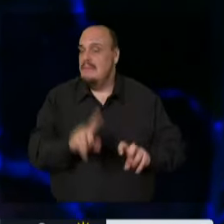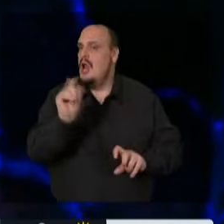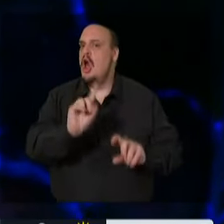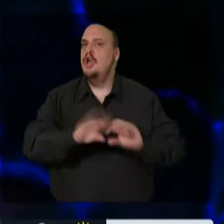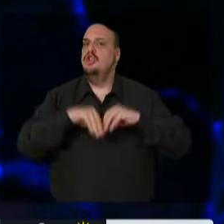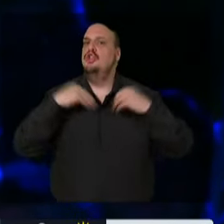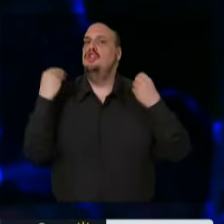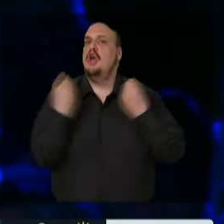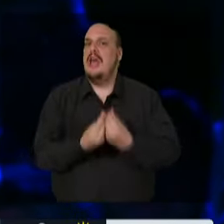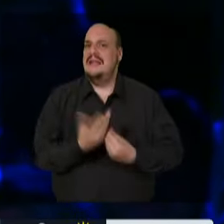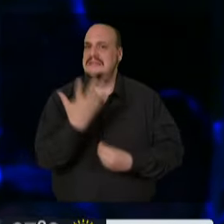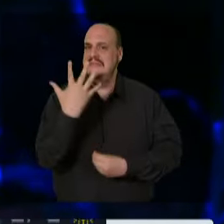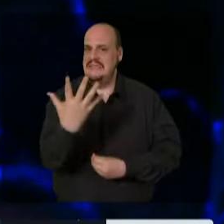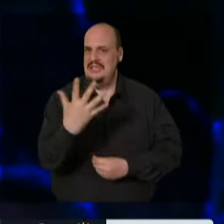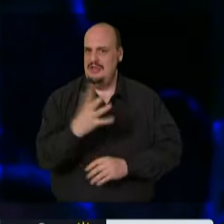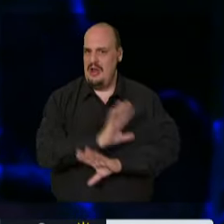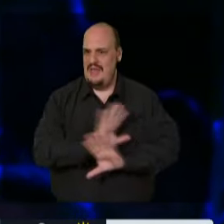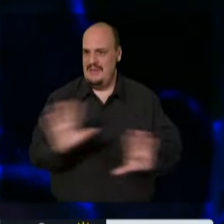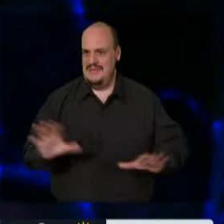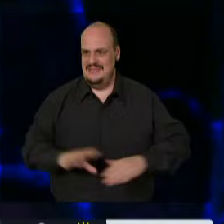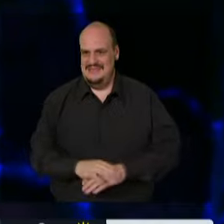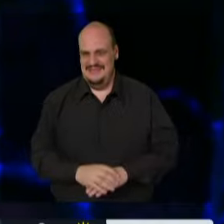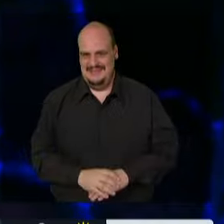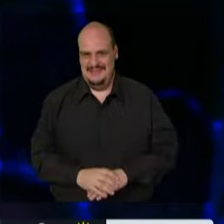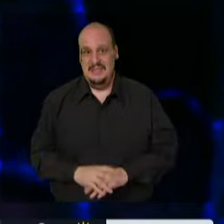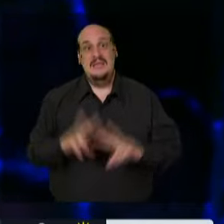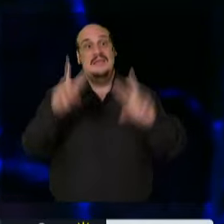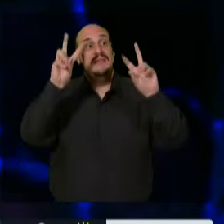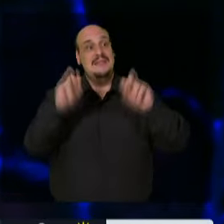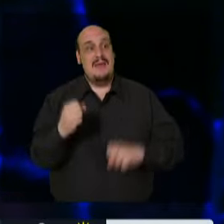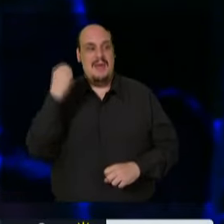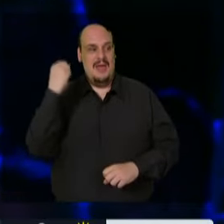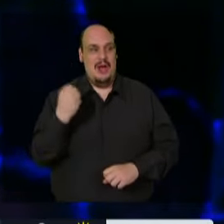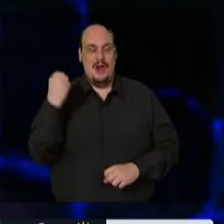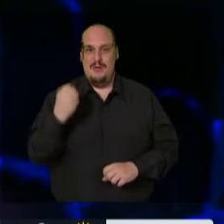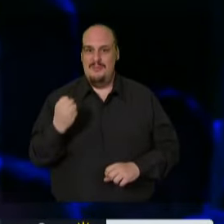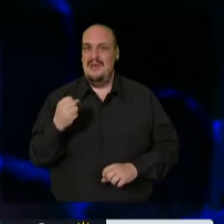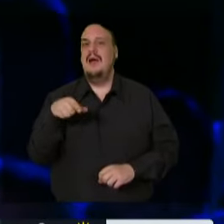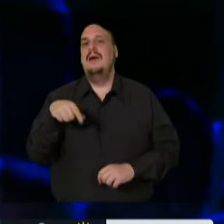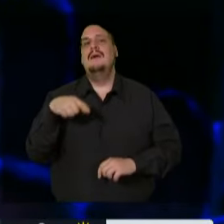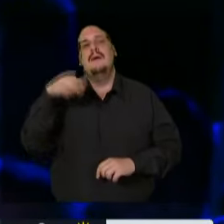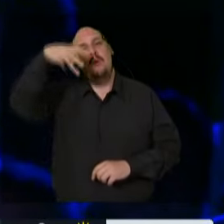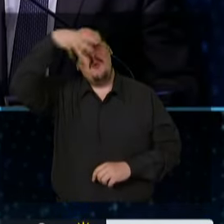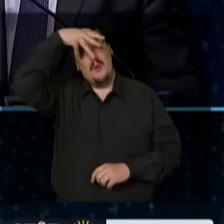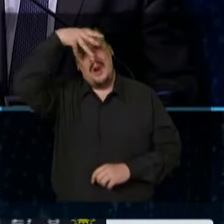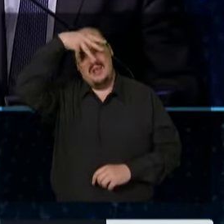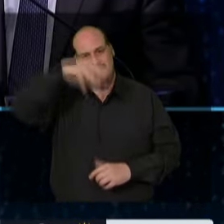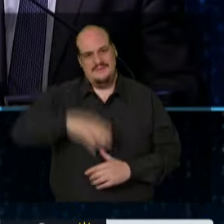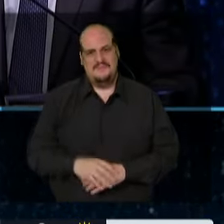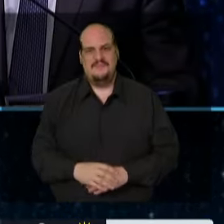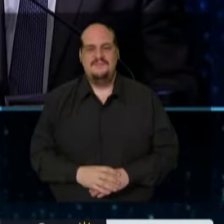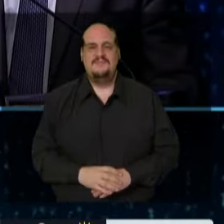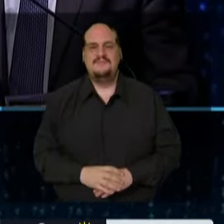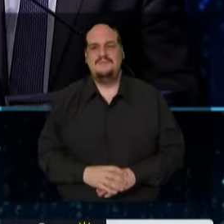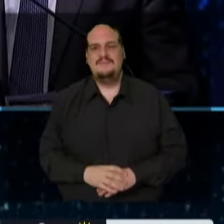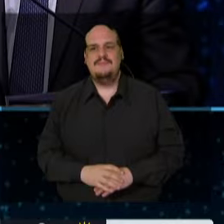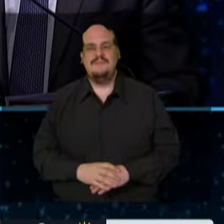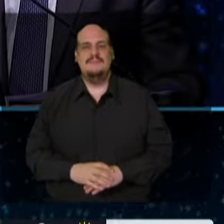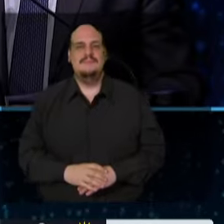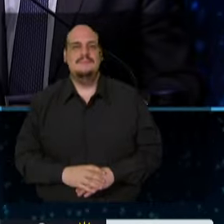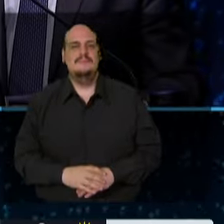en los 3 ejes temáticos. Seguimos debatiendo el tema de economía. Tiene la palabra Patricia Bullrich. Todos pedimos